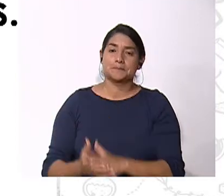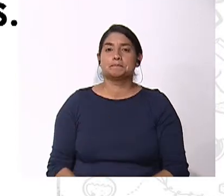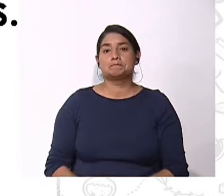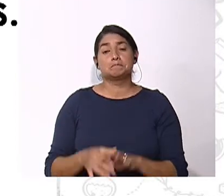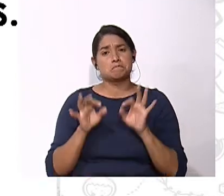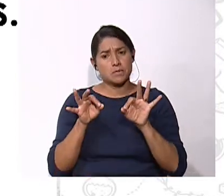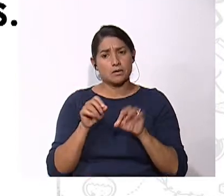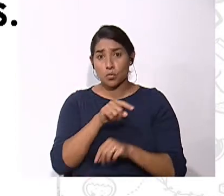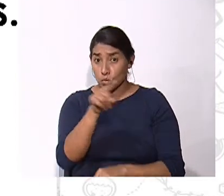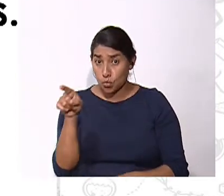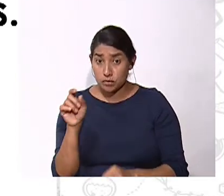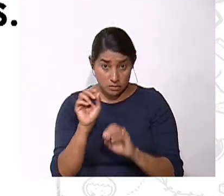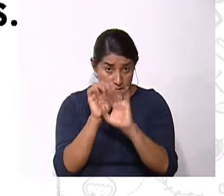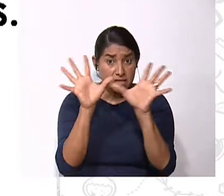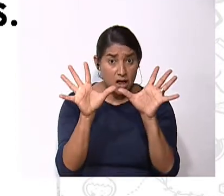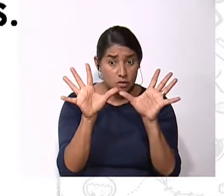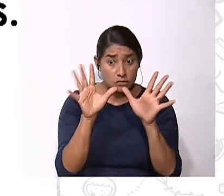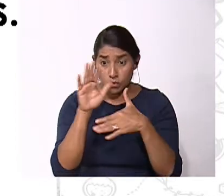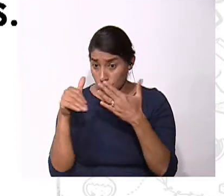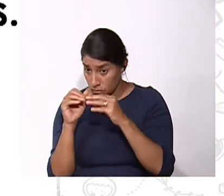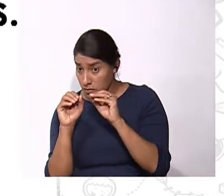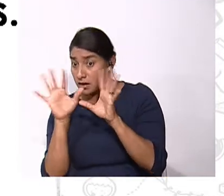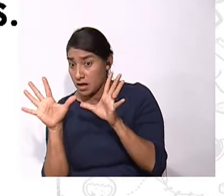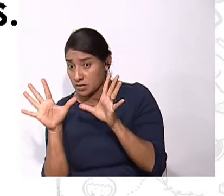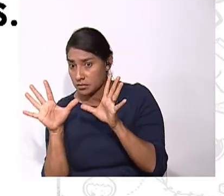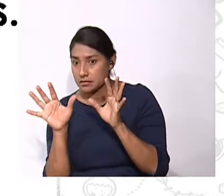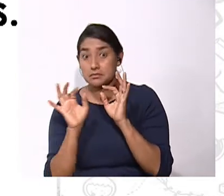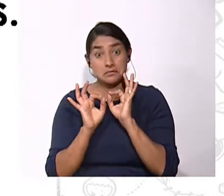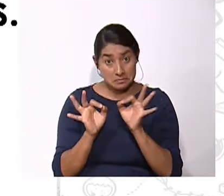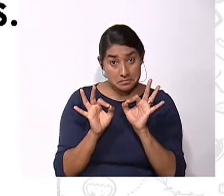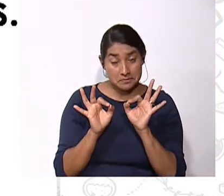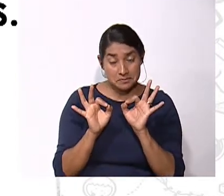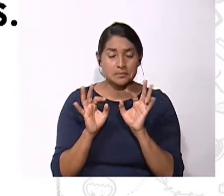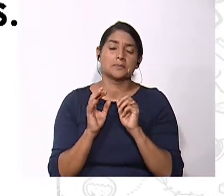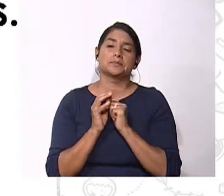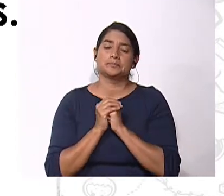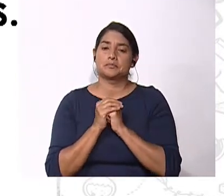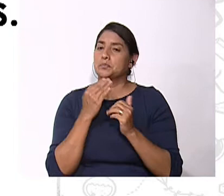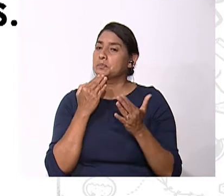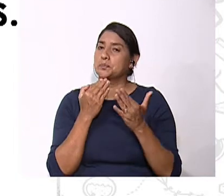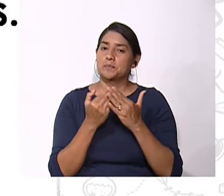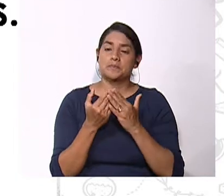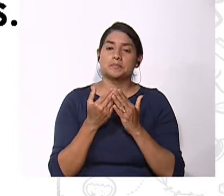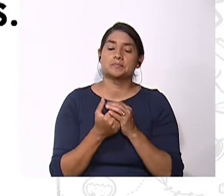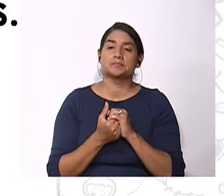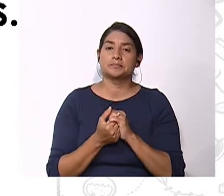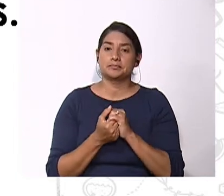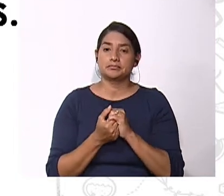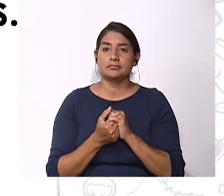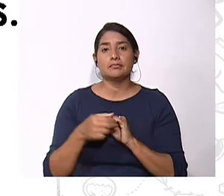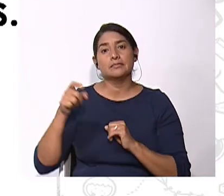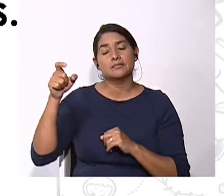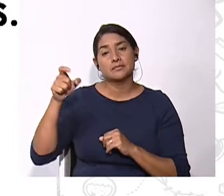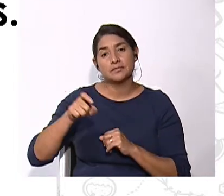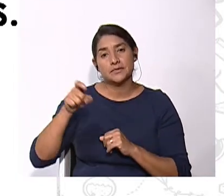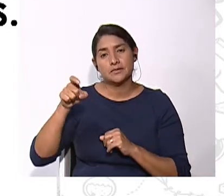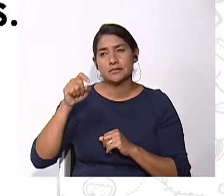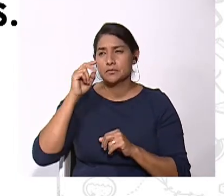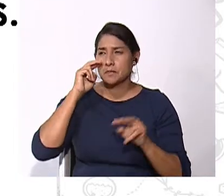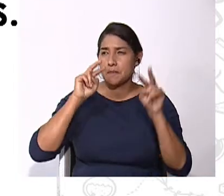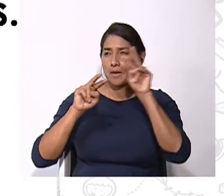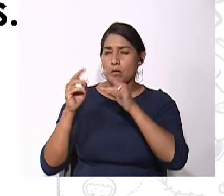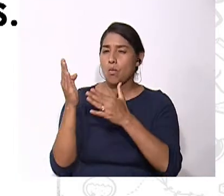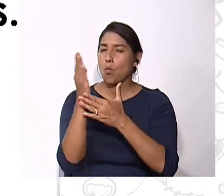va quedando claro hasta acá? ¿Sí? Bien. Necesitamos ver